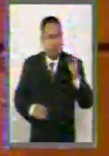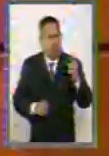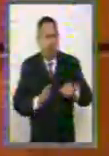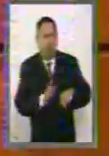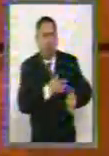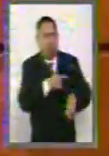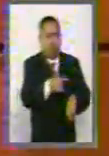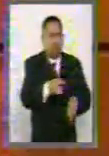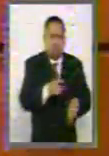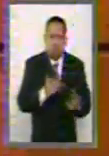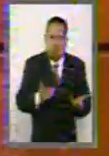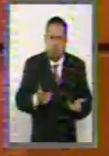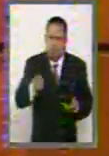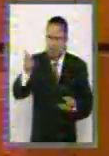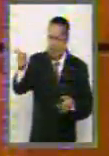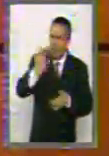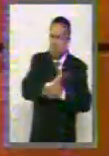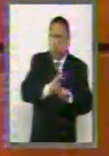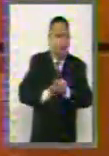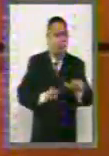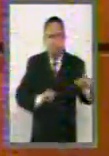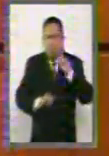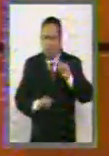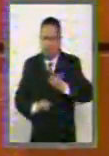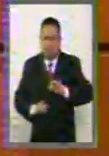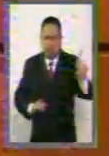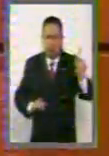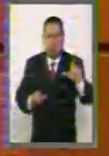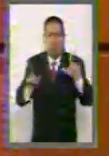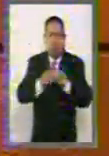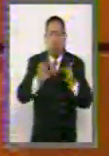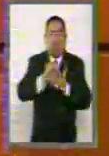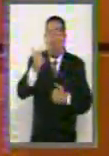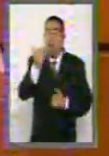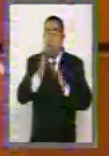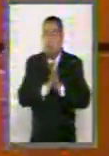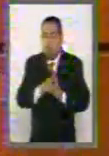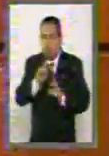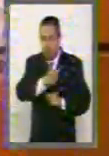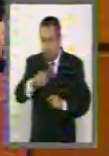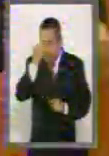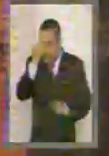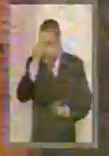del presidente Enrique Peña Nieto. Muchas gracias y por favor recapaciten.